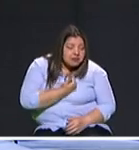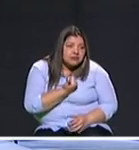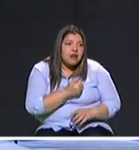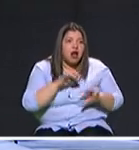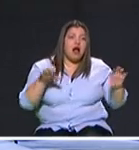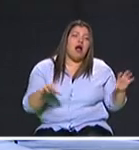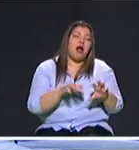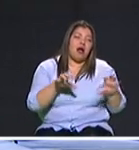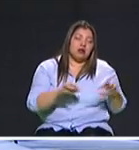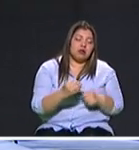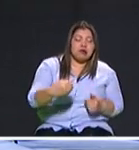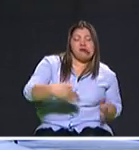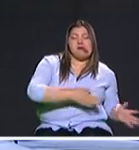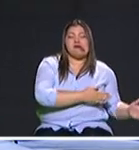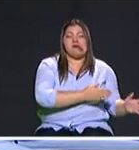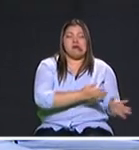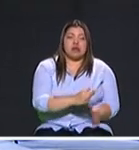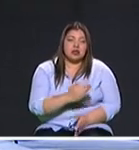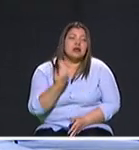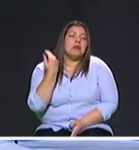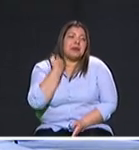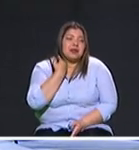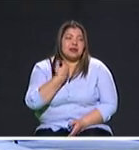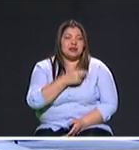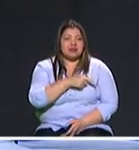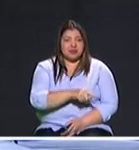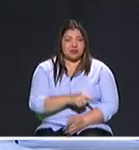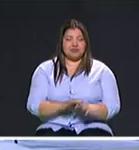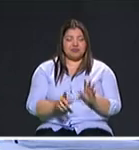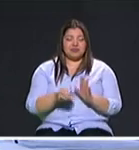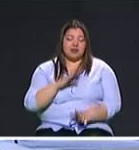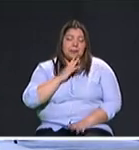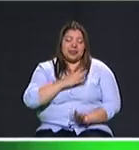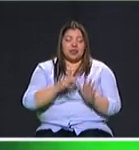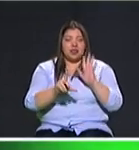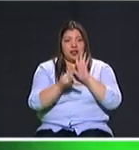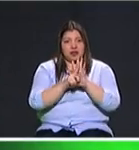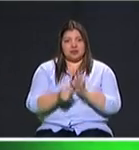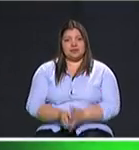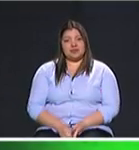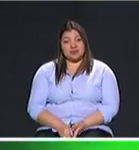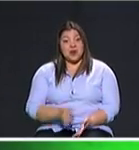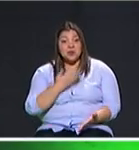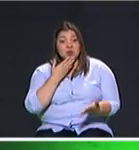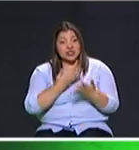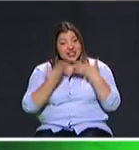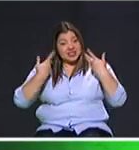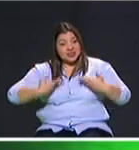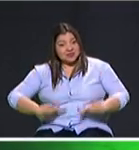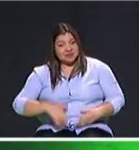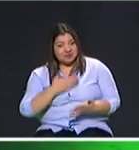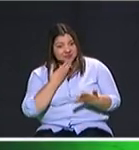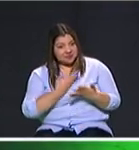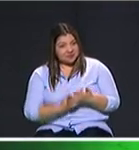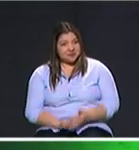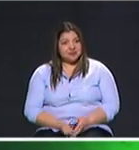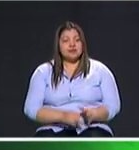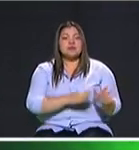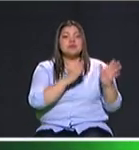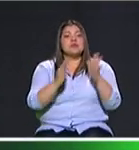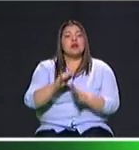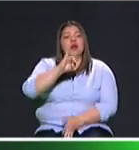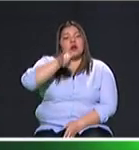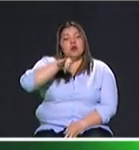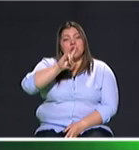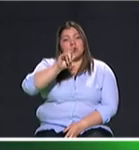unos caminos que son diferentes a los de la legalidad muchas gracias candidata en torno a ahora para el doctor marc carlos vélez mascar